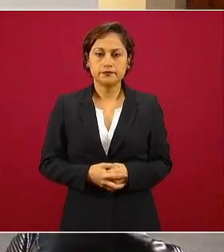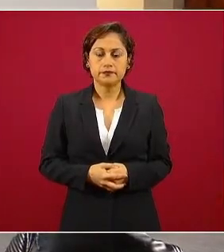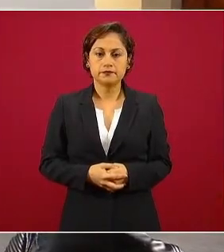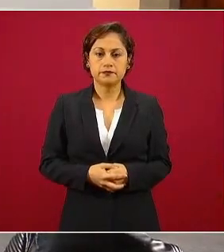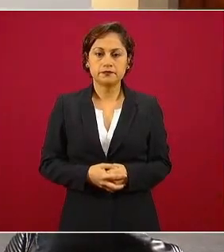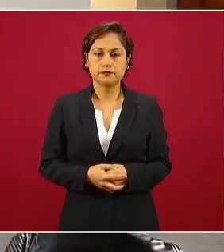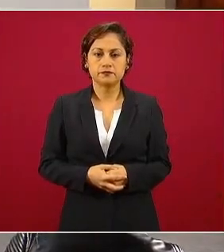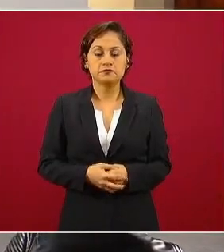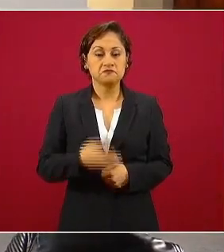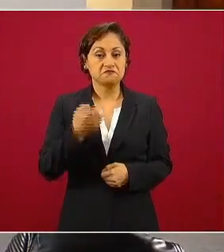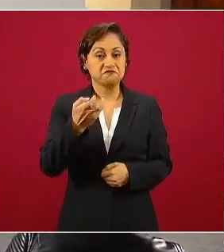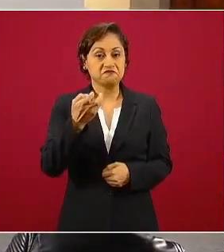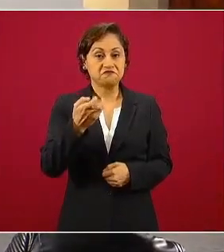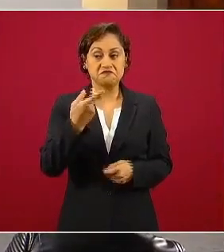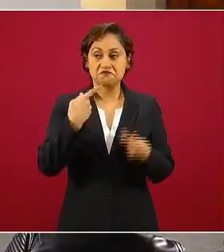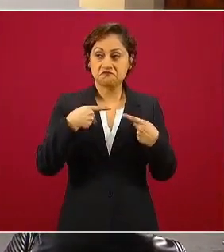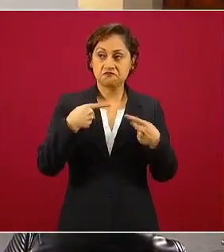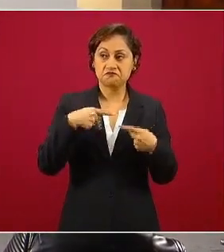se les cuide.